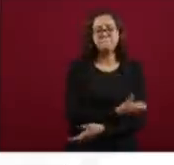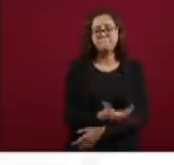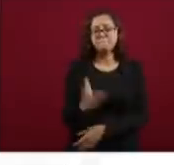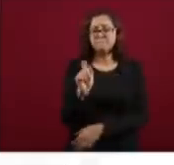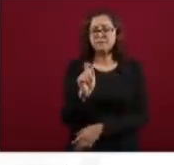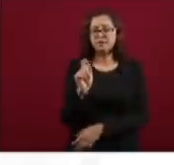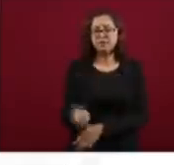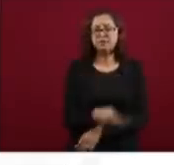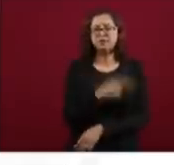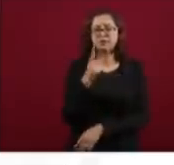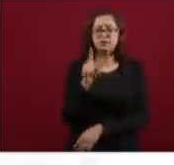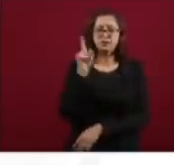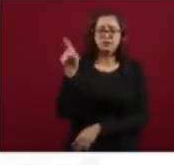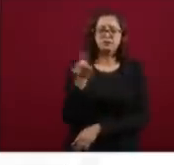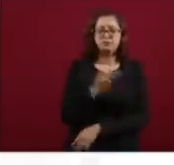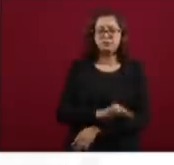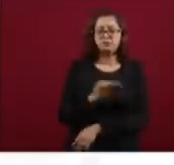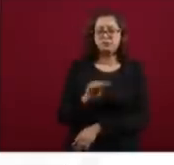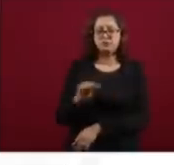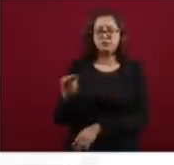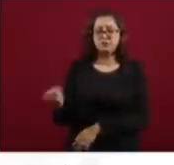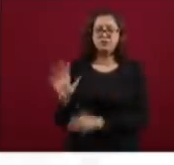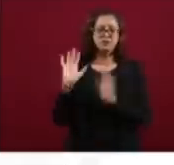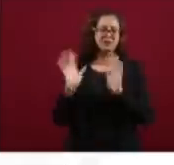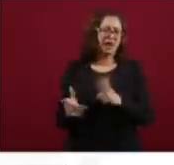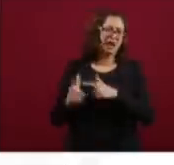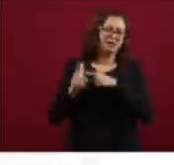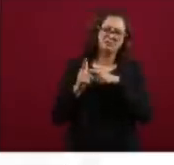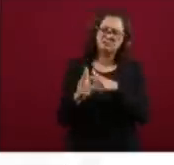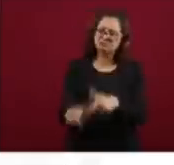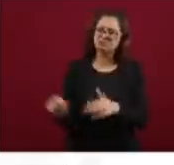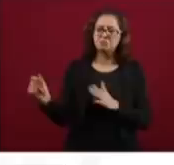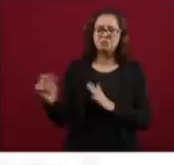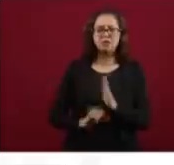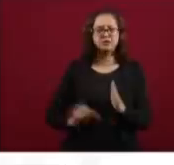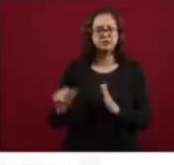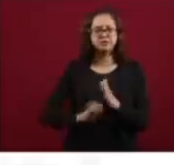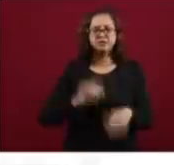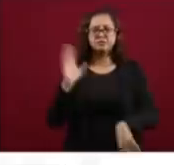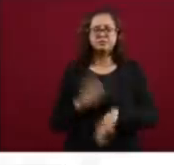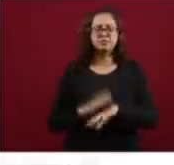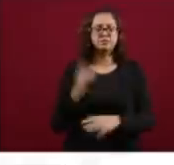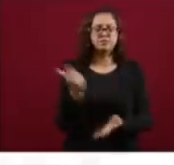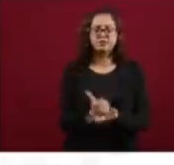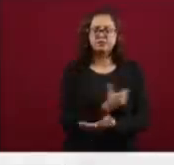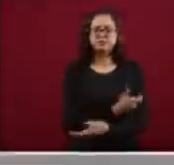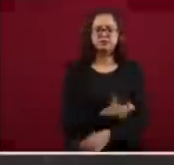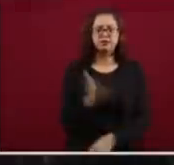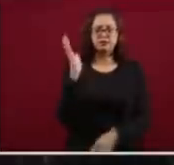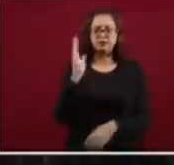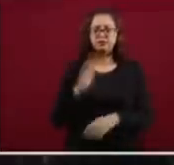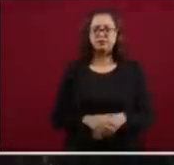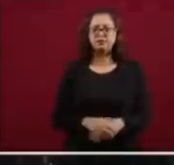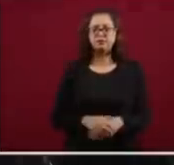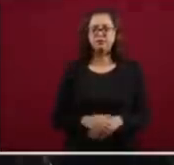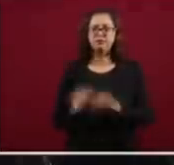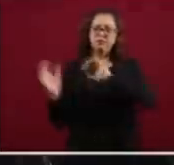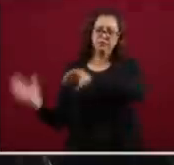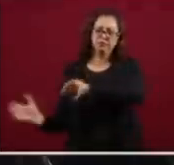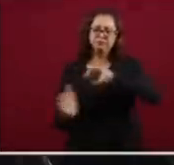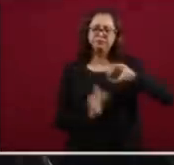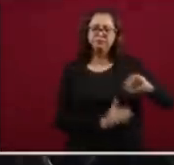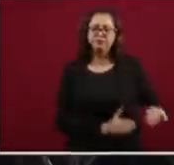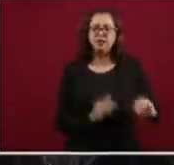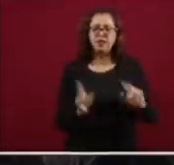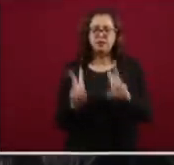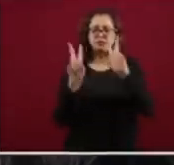96 en churumuco michoacán que ya lleva meses dando el diesel más caro en todo el país nos vamos al quién es quién